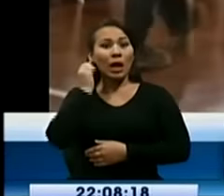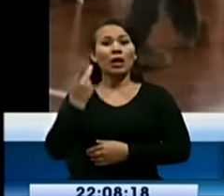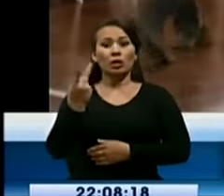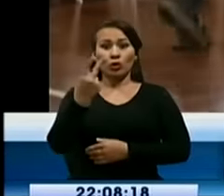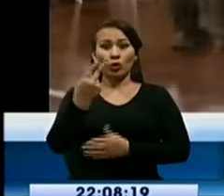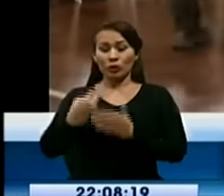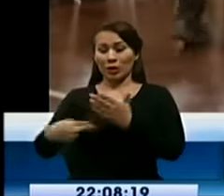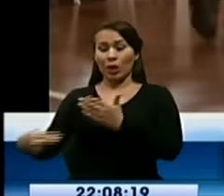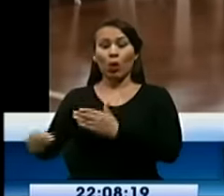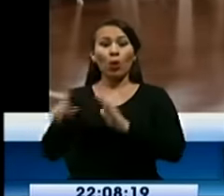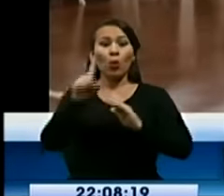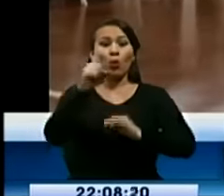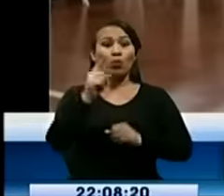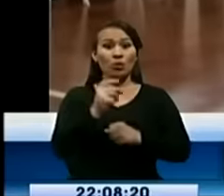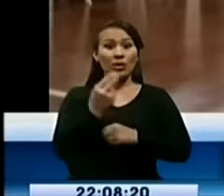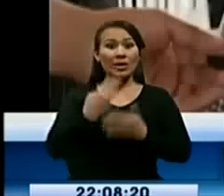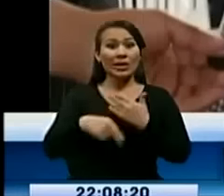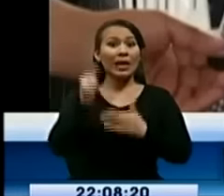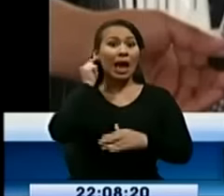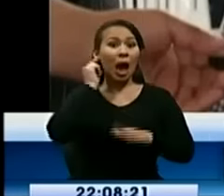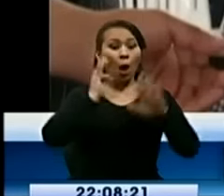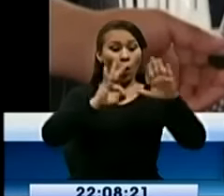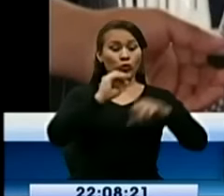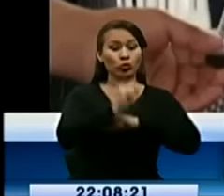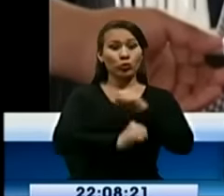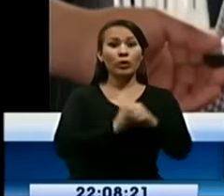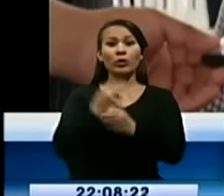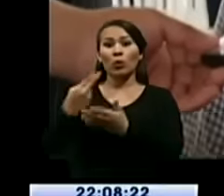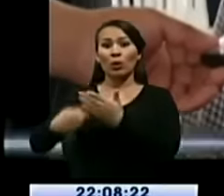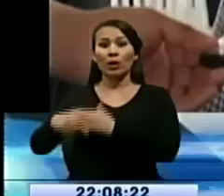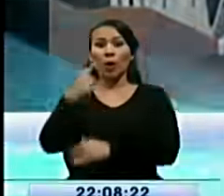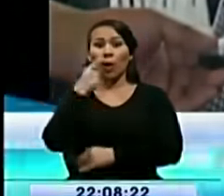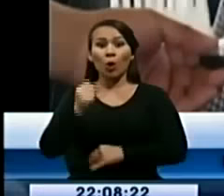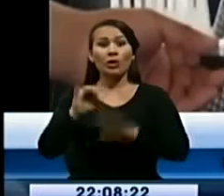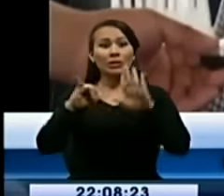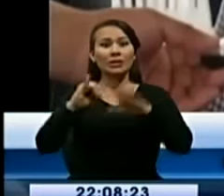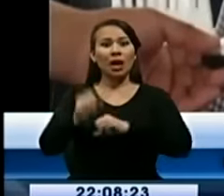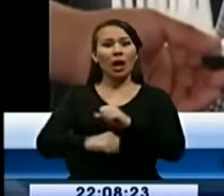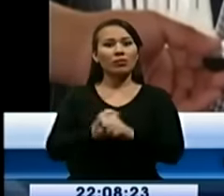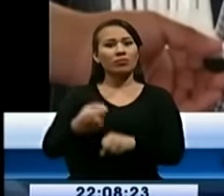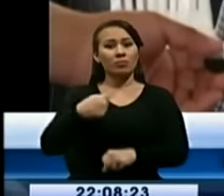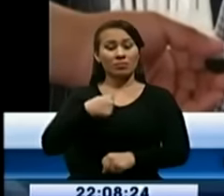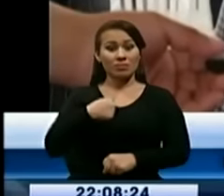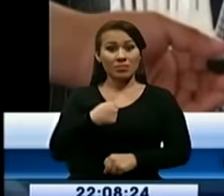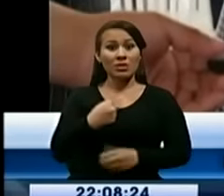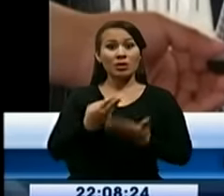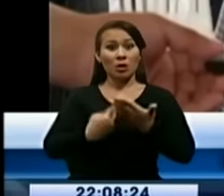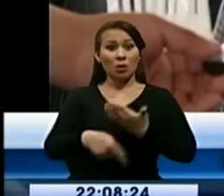de 8 y su hijo de 6 años de edad. Él se dedicaba mucho al hogar, a su esposa.